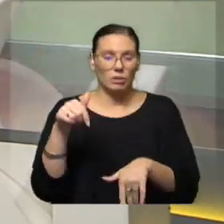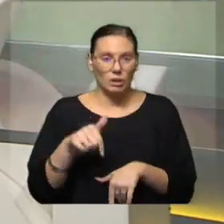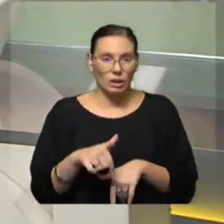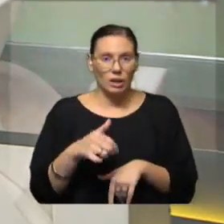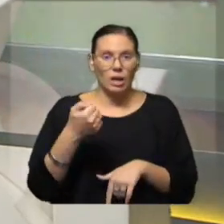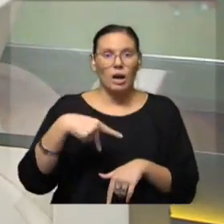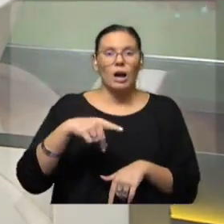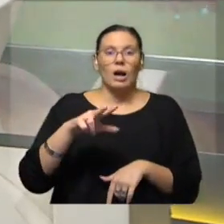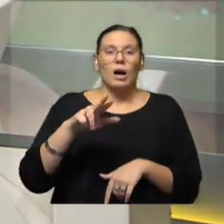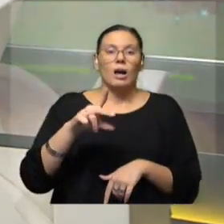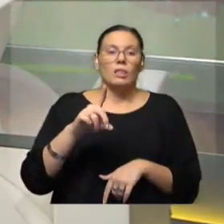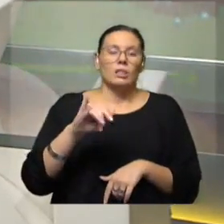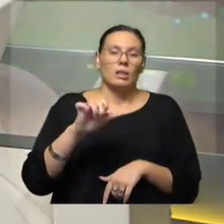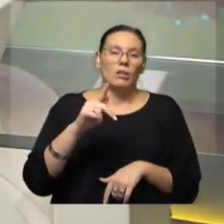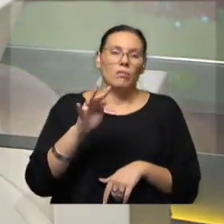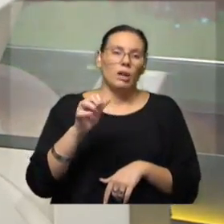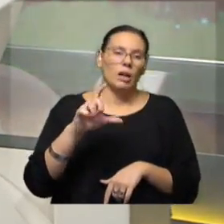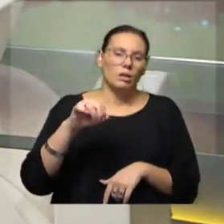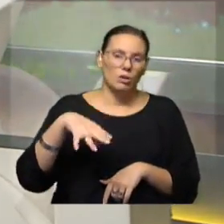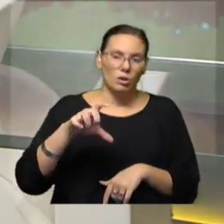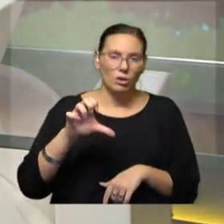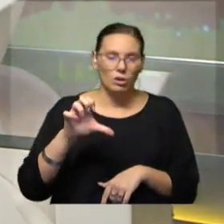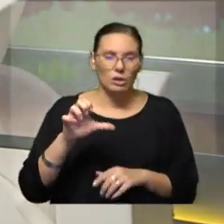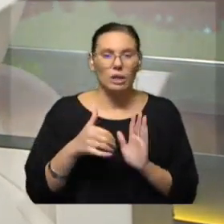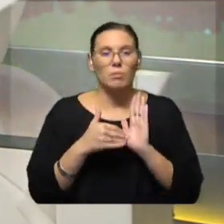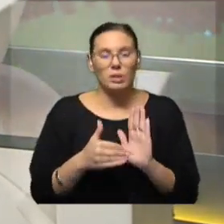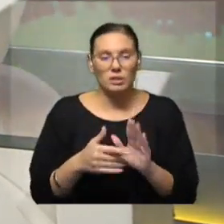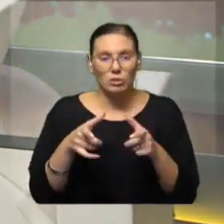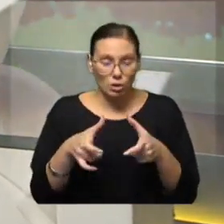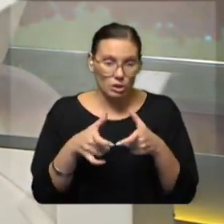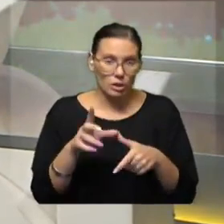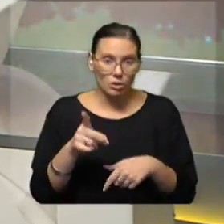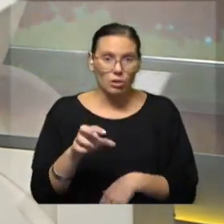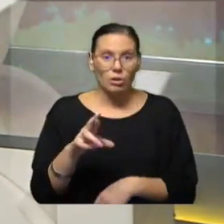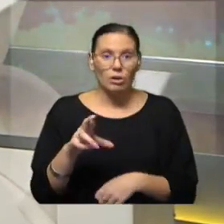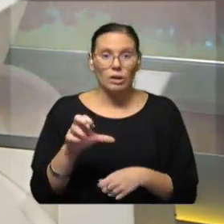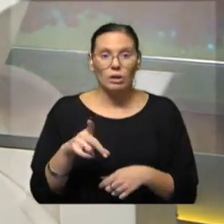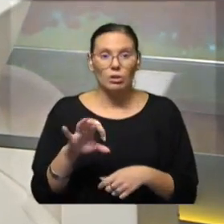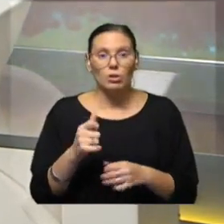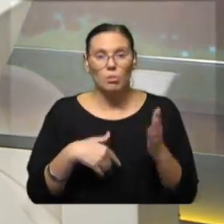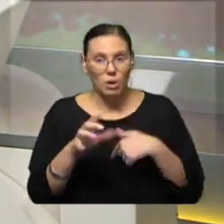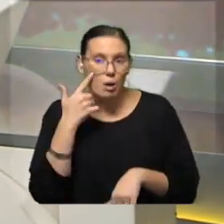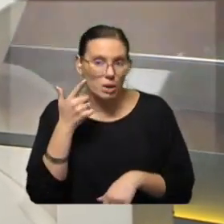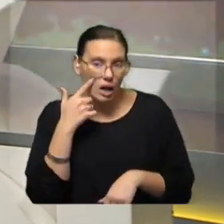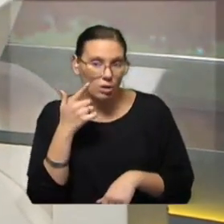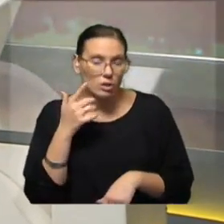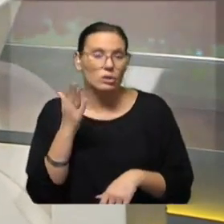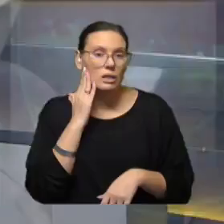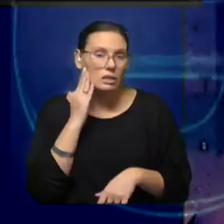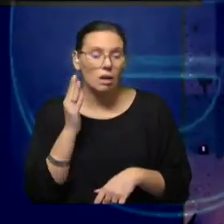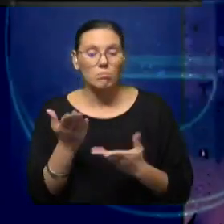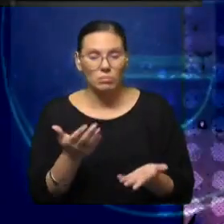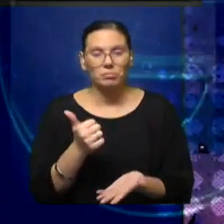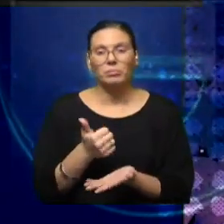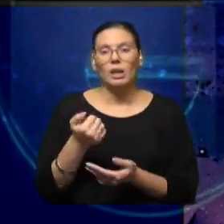Andy Falcone, quien vino el año pasado a presentar su disco Gremorio. Y bueno, se ve que hay más cosas para conocer y para saber. Para eso tenemos a Agustina